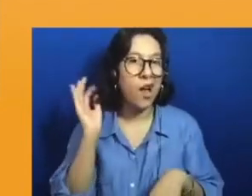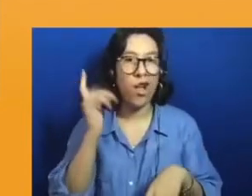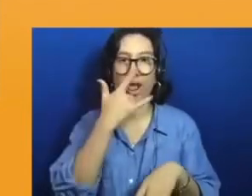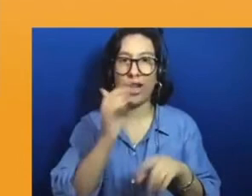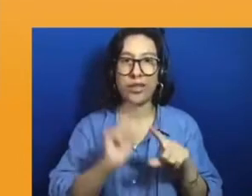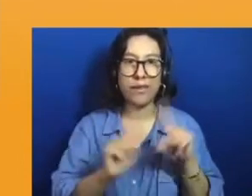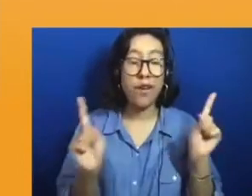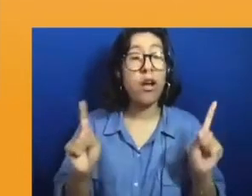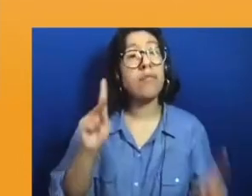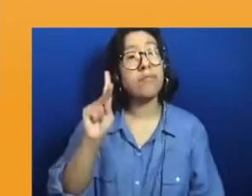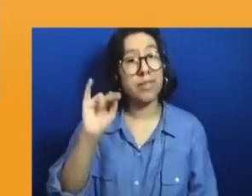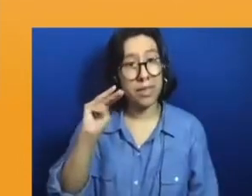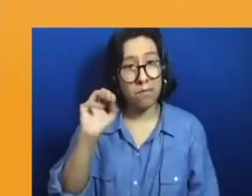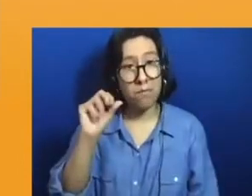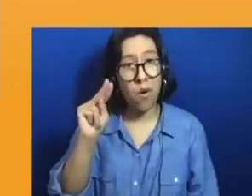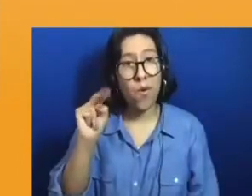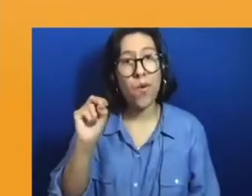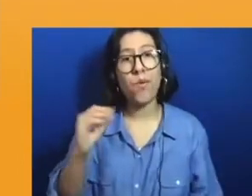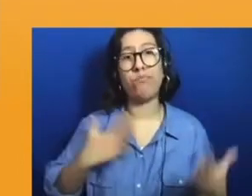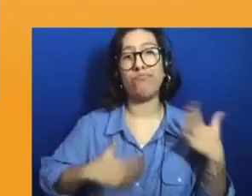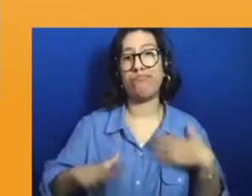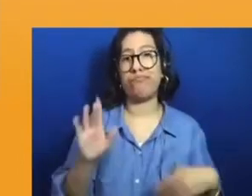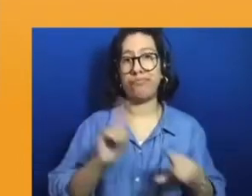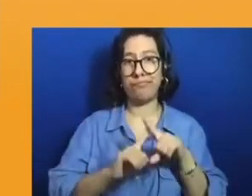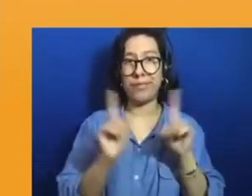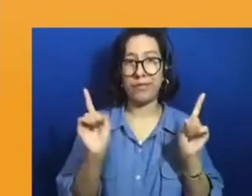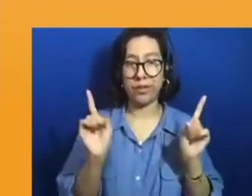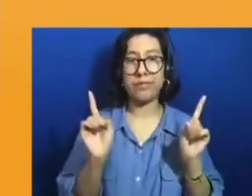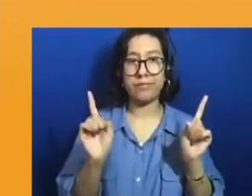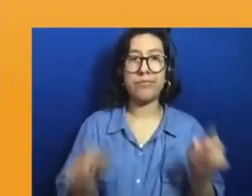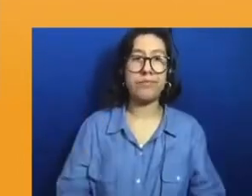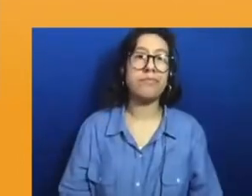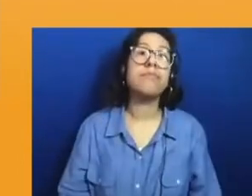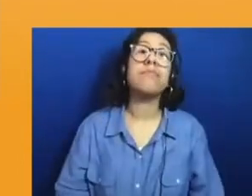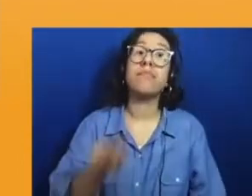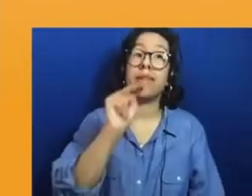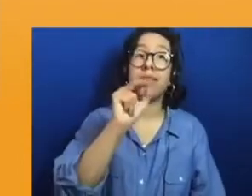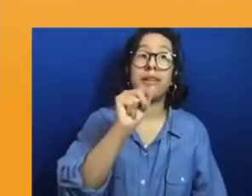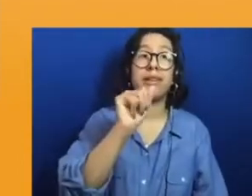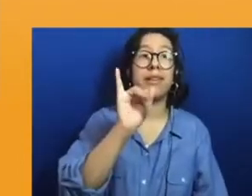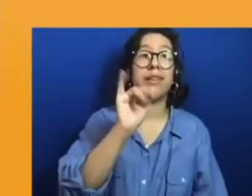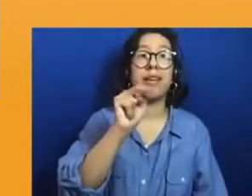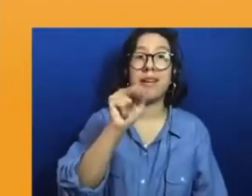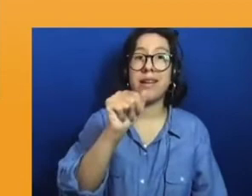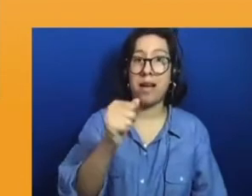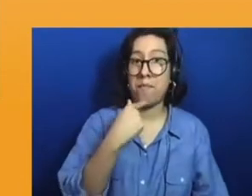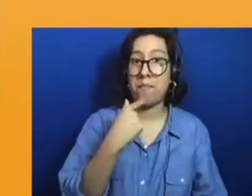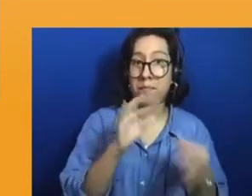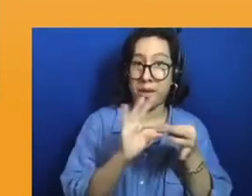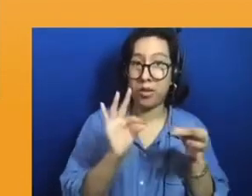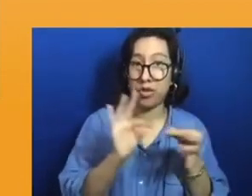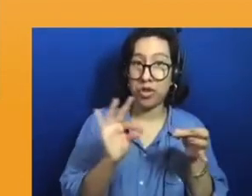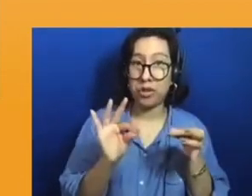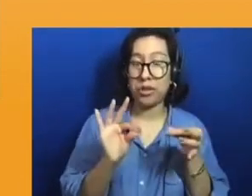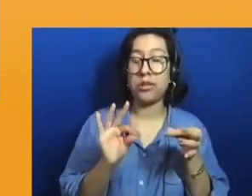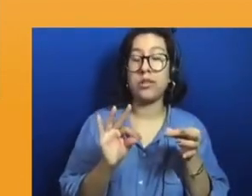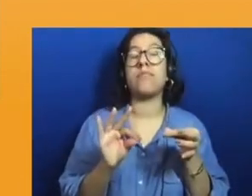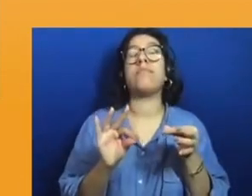es diferente. Pero, como dijo Naina, tenemos que